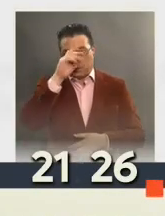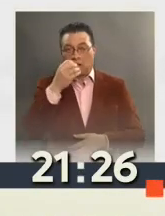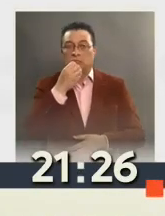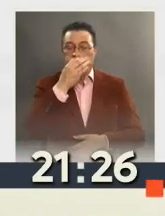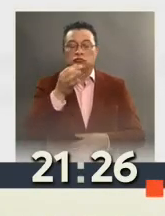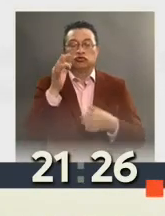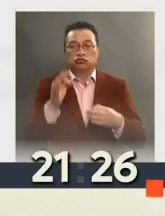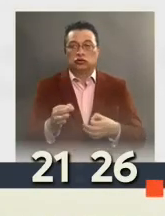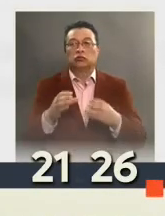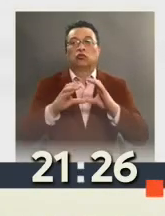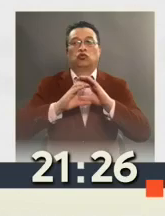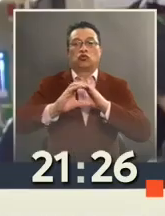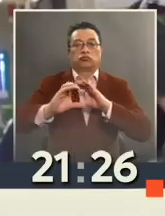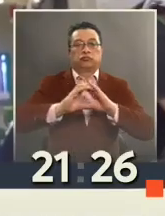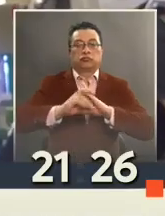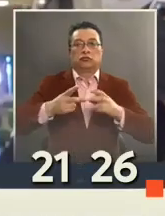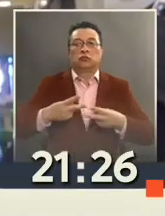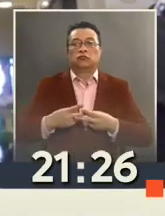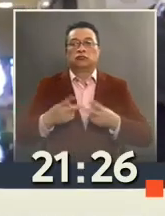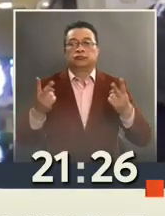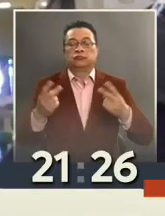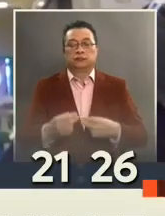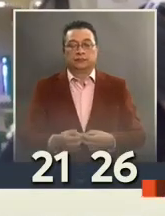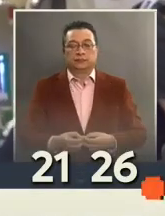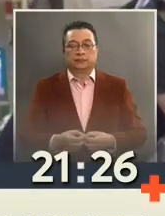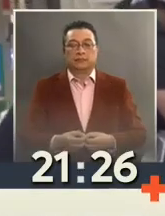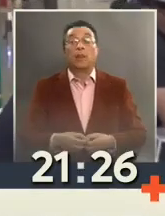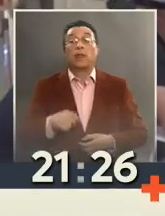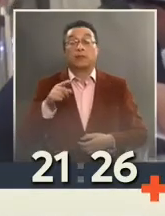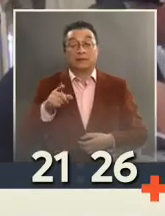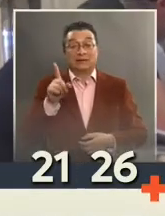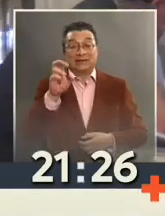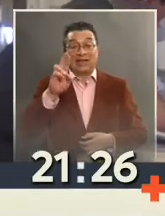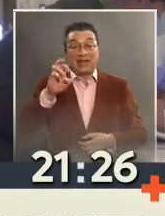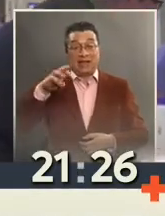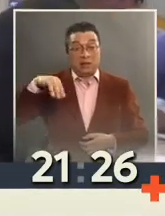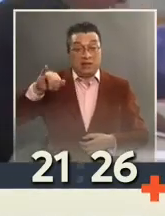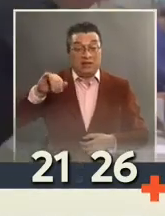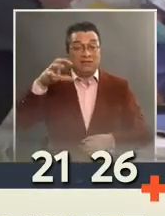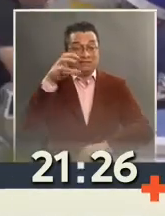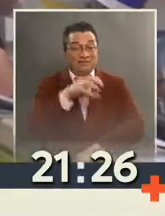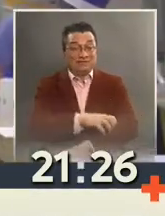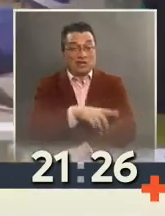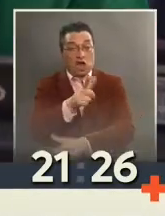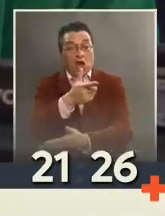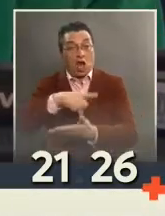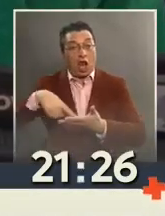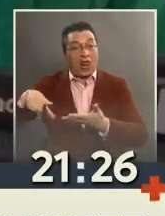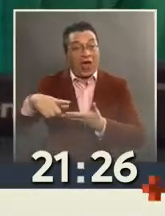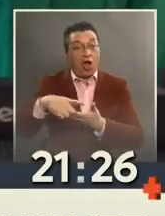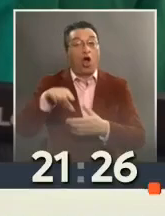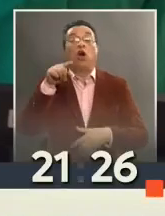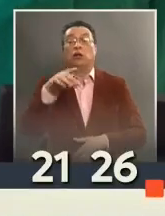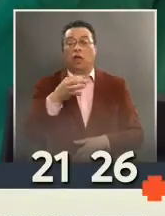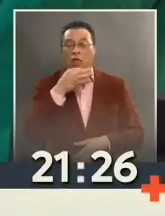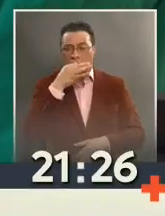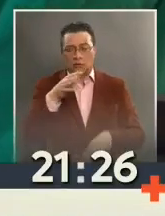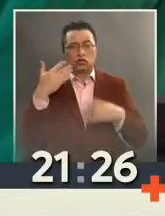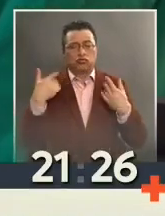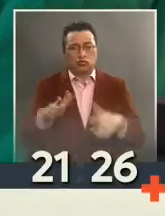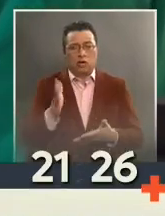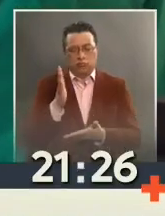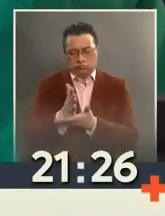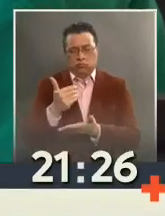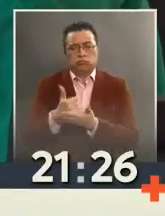de un comunicado en tanto de este de la seremi de salud de la región de los lagos aseguraron que ya fueron tomadas las